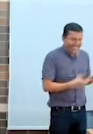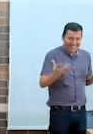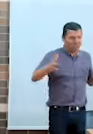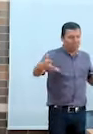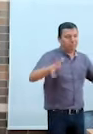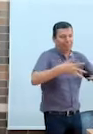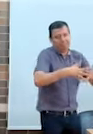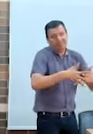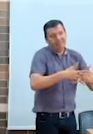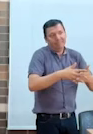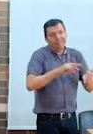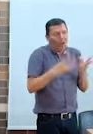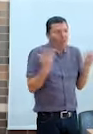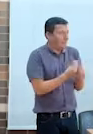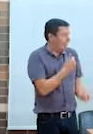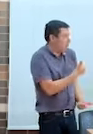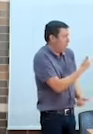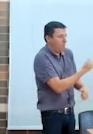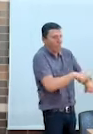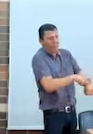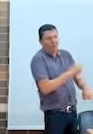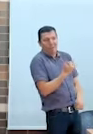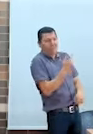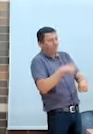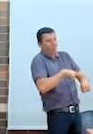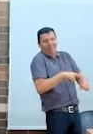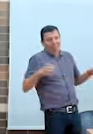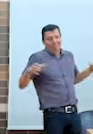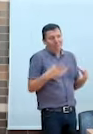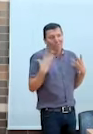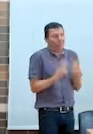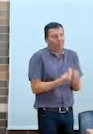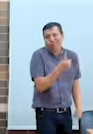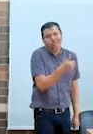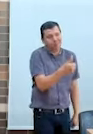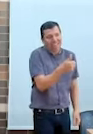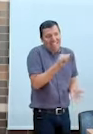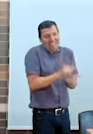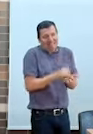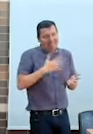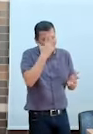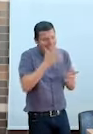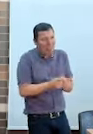conocimientos, diferentes perspectivas, pero yo solo no lo puedo hacer, por eso estamos acá. Está